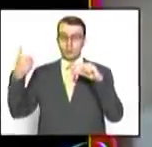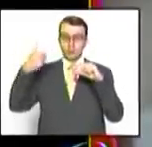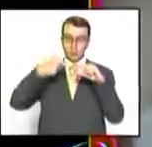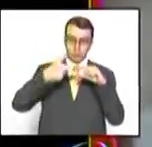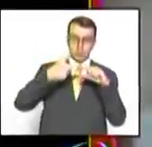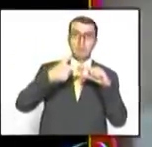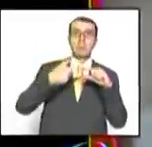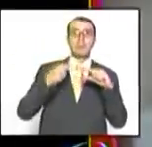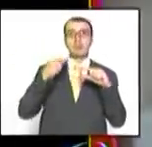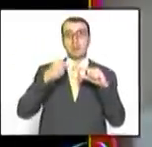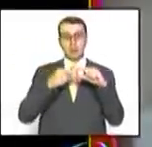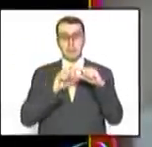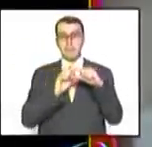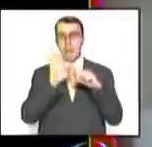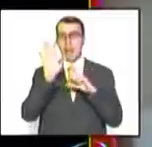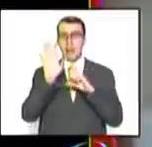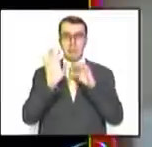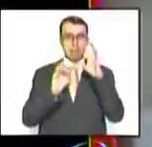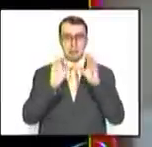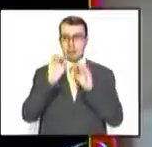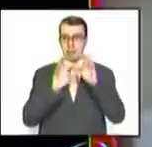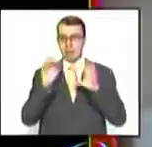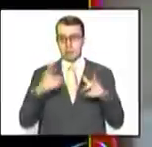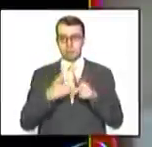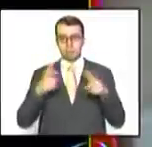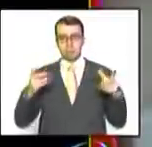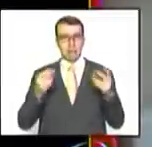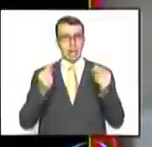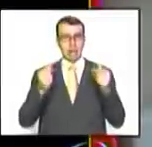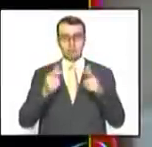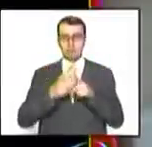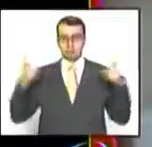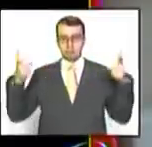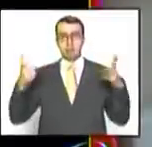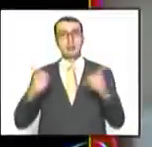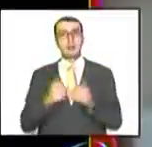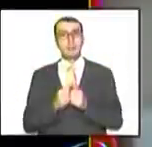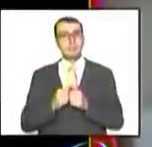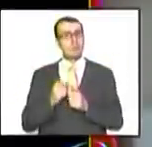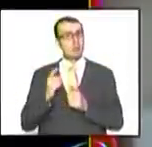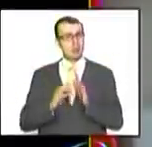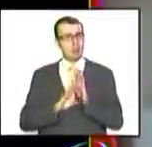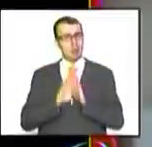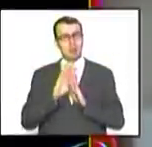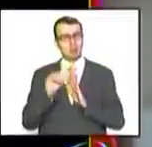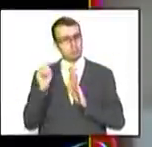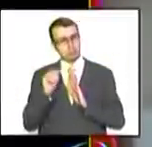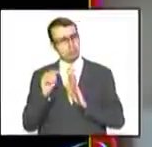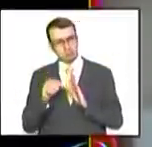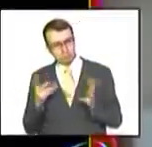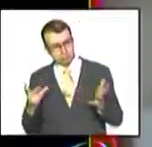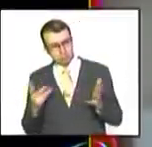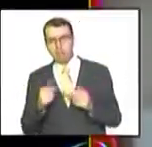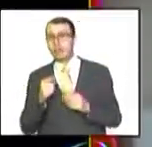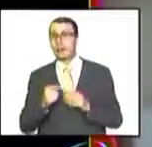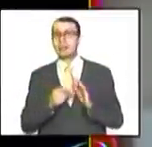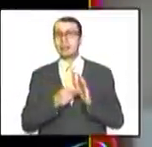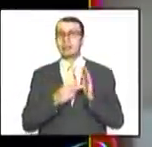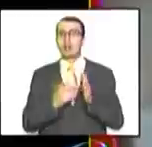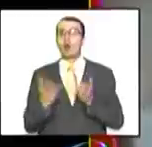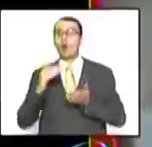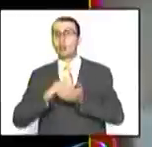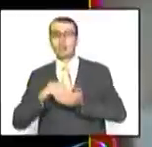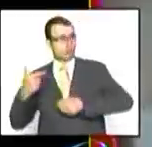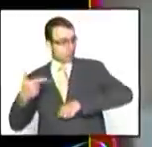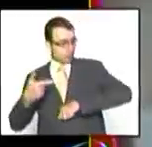plaquetas y se liberan unos factores de crecimiento. Esos factores de crecimiento son los que van a